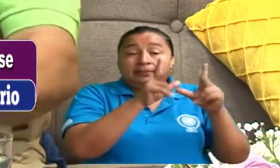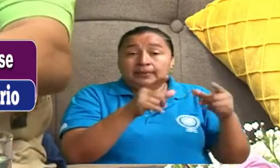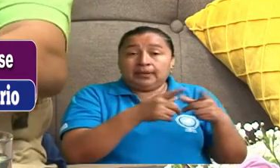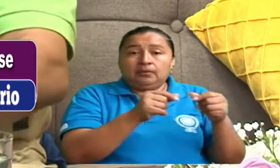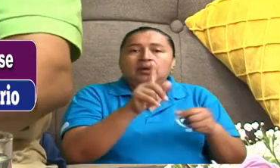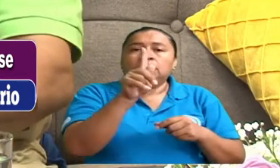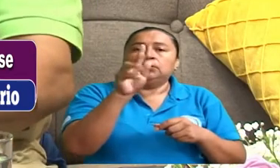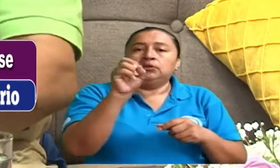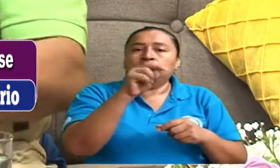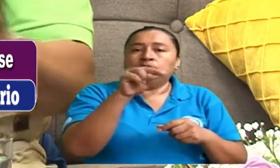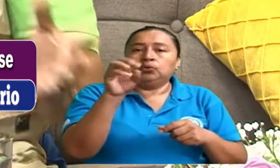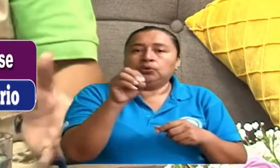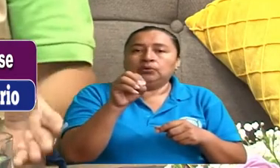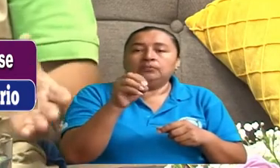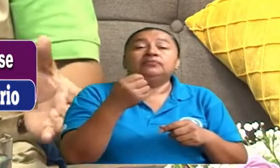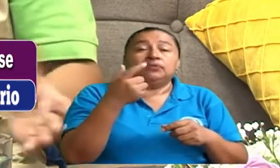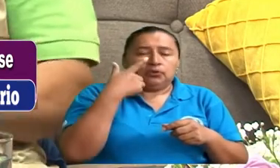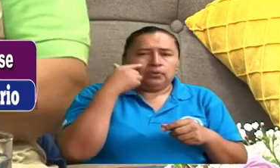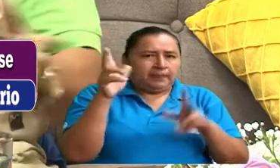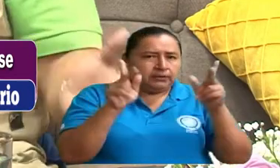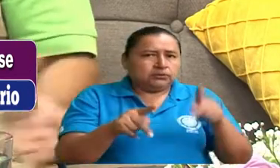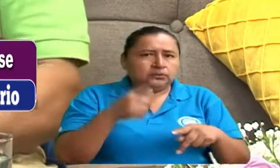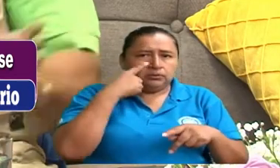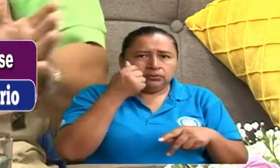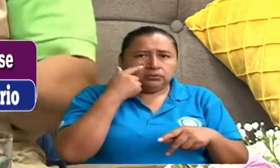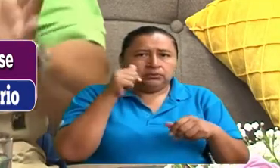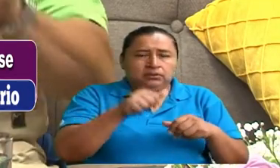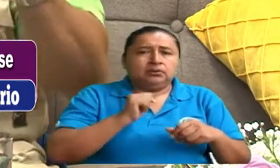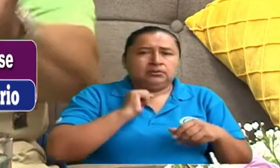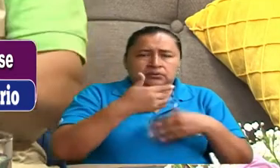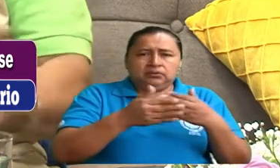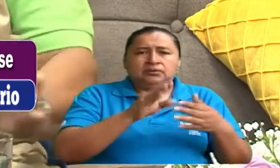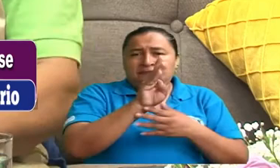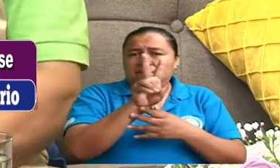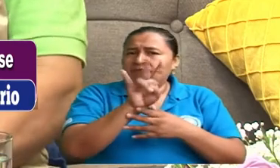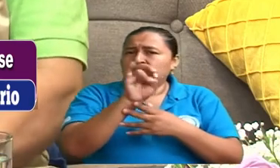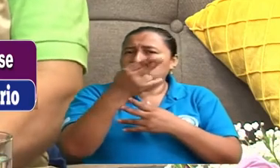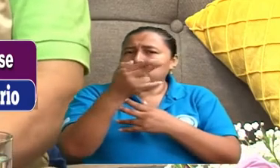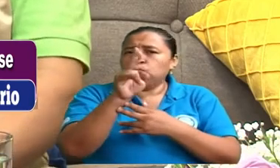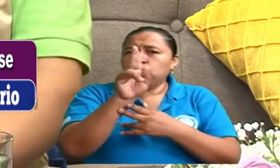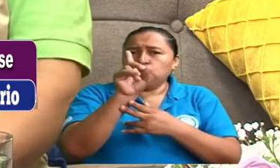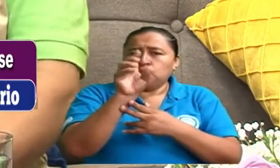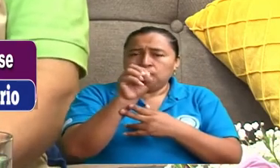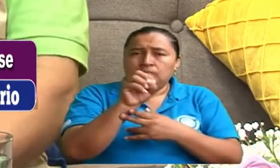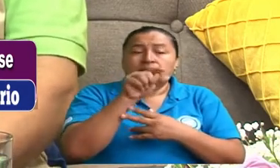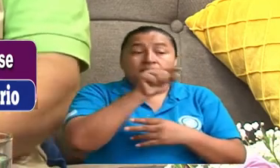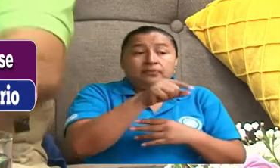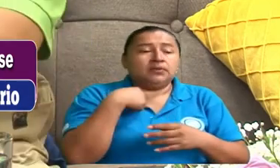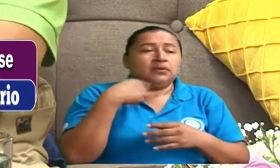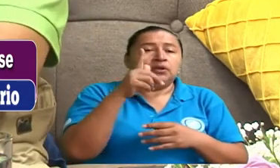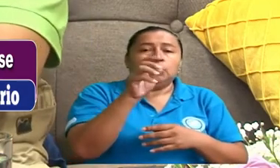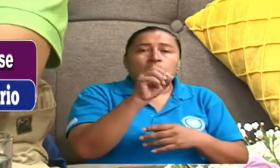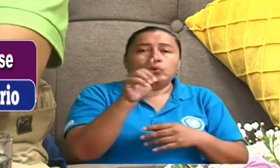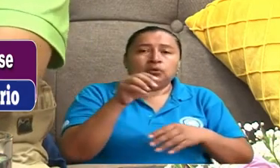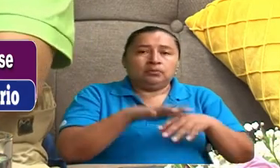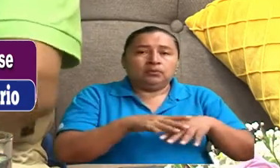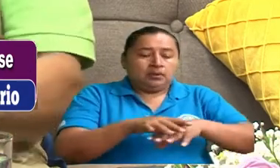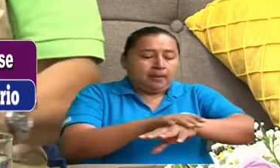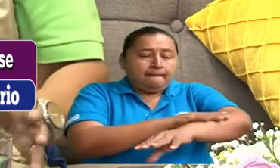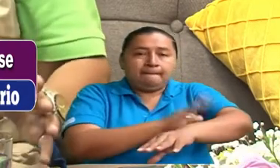Toño, cariñosamente le llamábamos el bichudo. Así le decíamos en ese entonces, ¿no? Toño llegó, blanquito de su